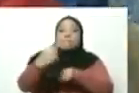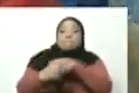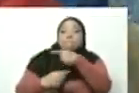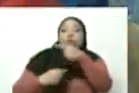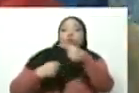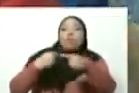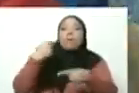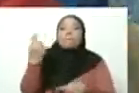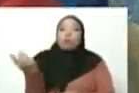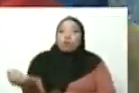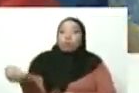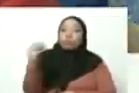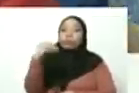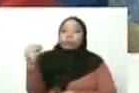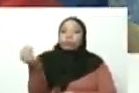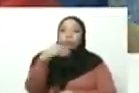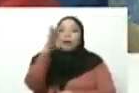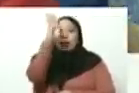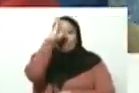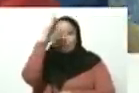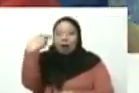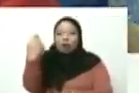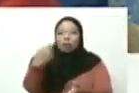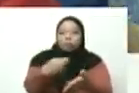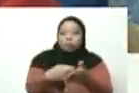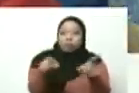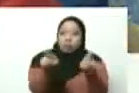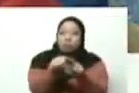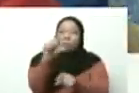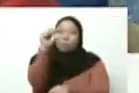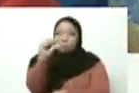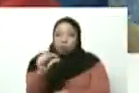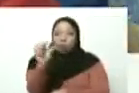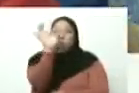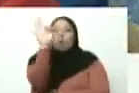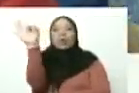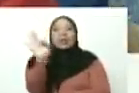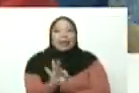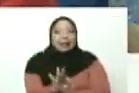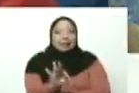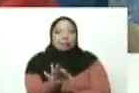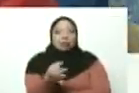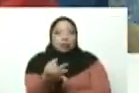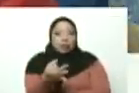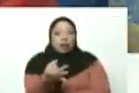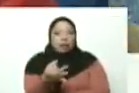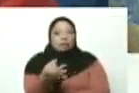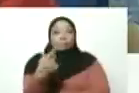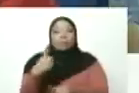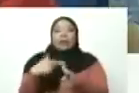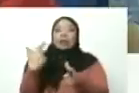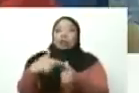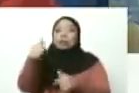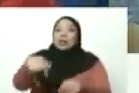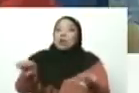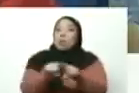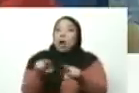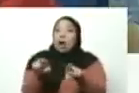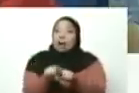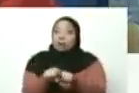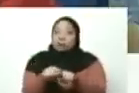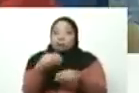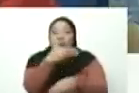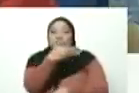contablemente se registraba como pagado el capital e intereses a un cliente por su inversión pero el cheque